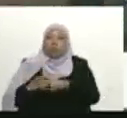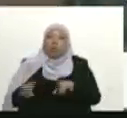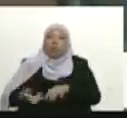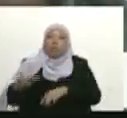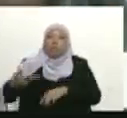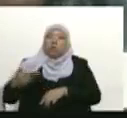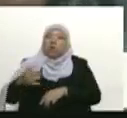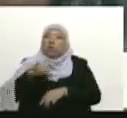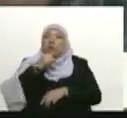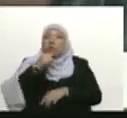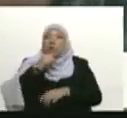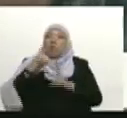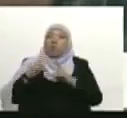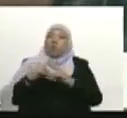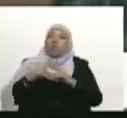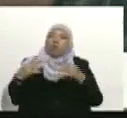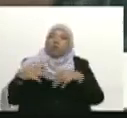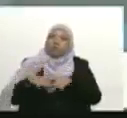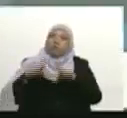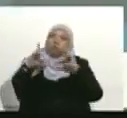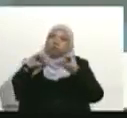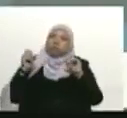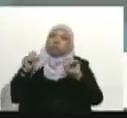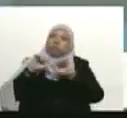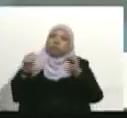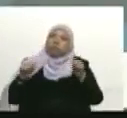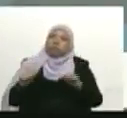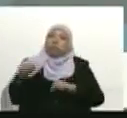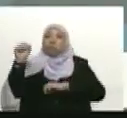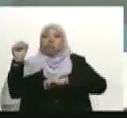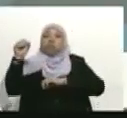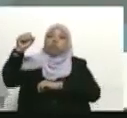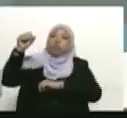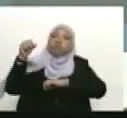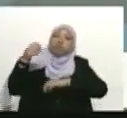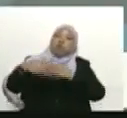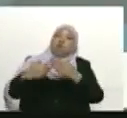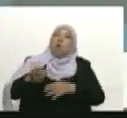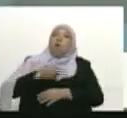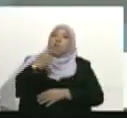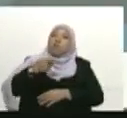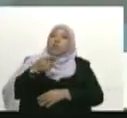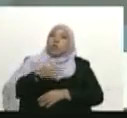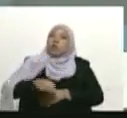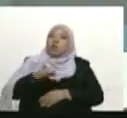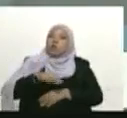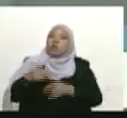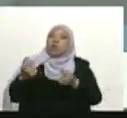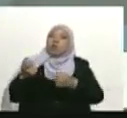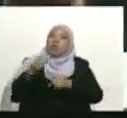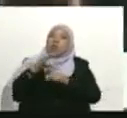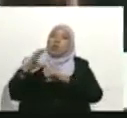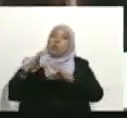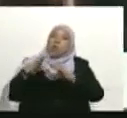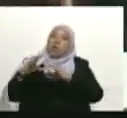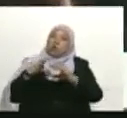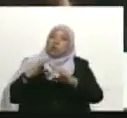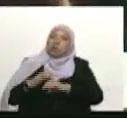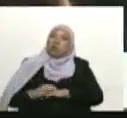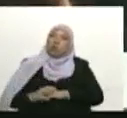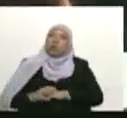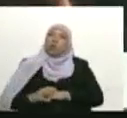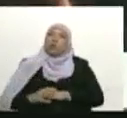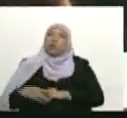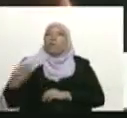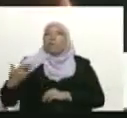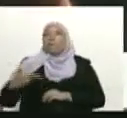es fundamental conocer sobre la inteligencia artificial y su incidencia en lo político, social y comunicacional. La importancia que